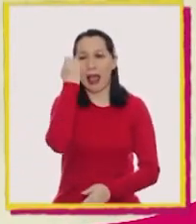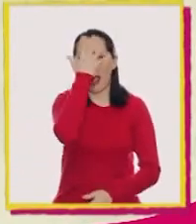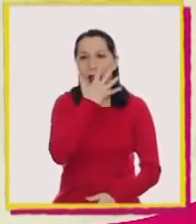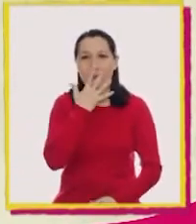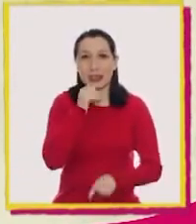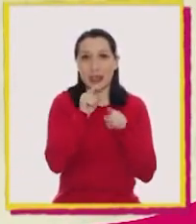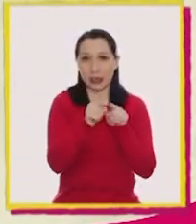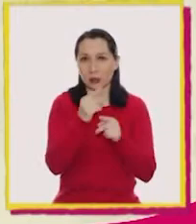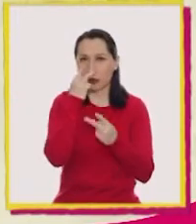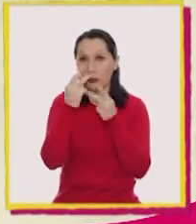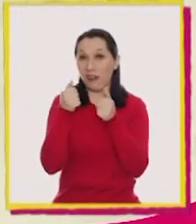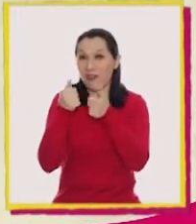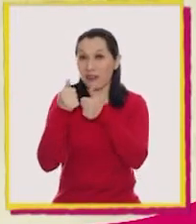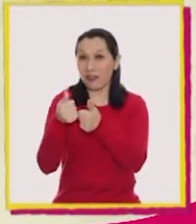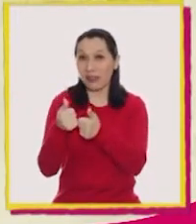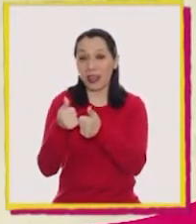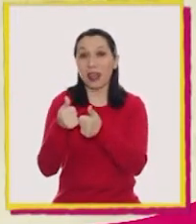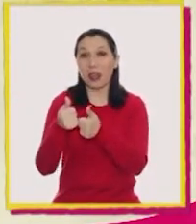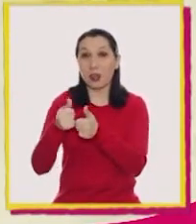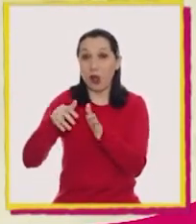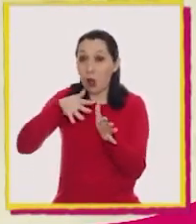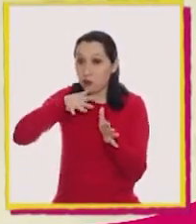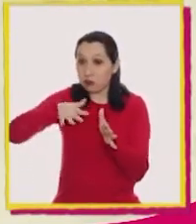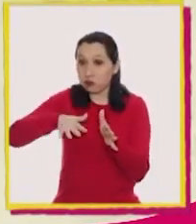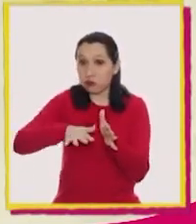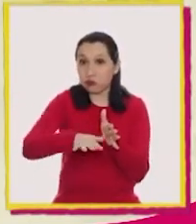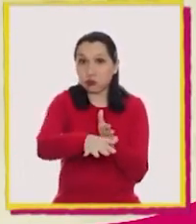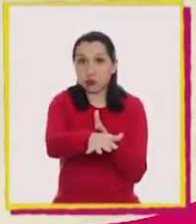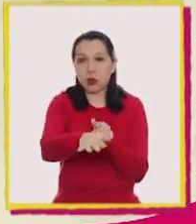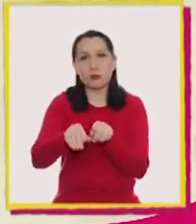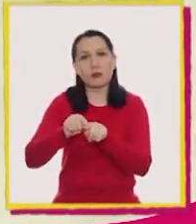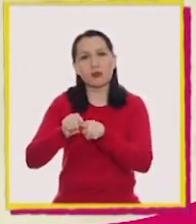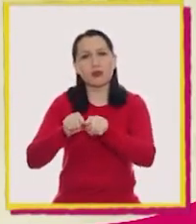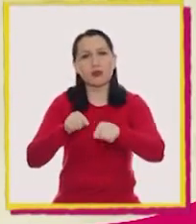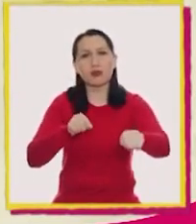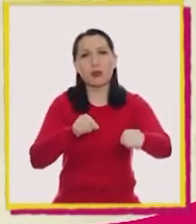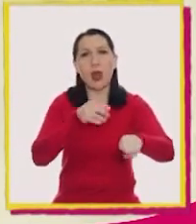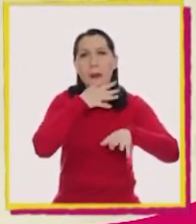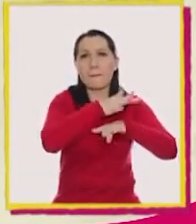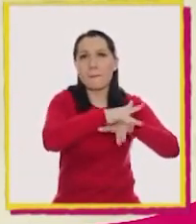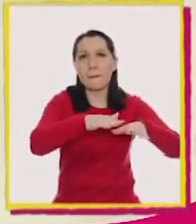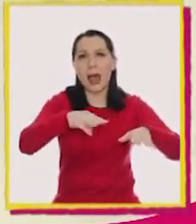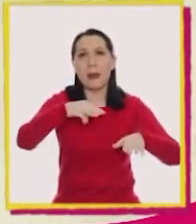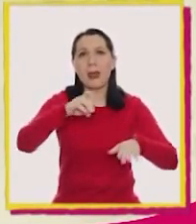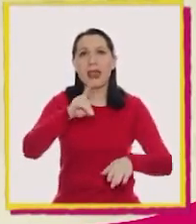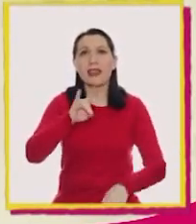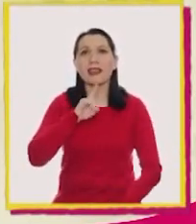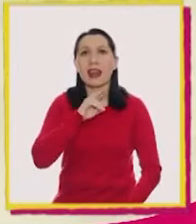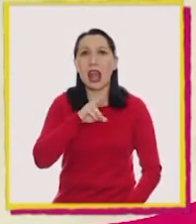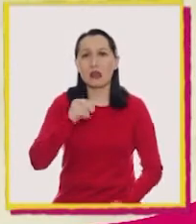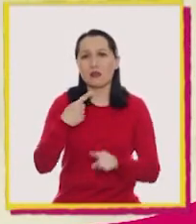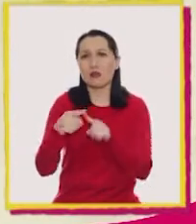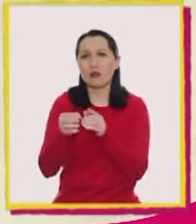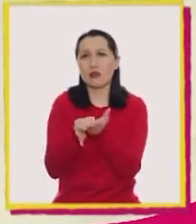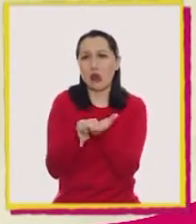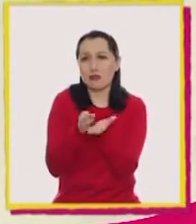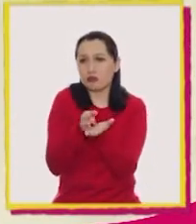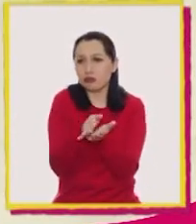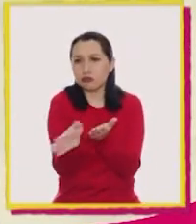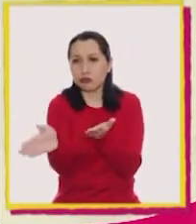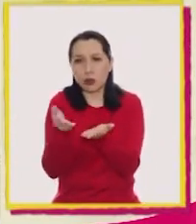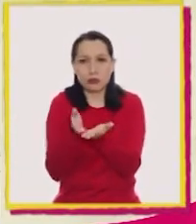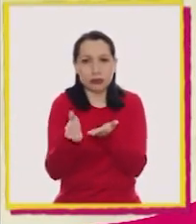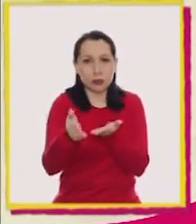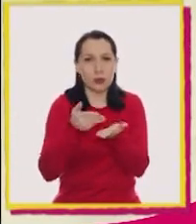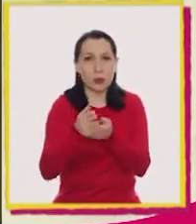África. Si observan bien, ese río llega al mar Mediterráneo, dividido en varios ríos